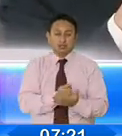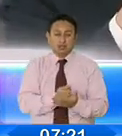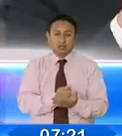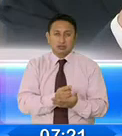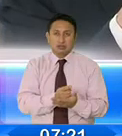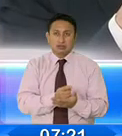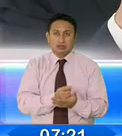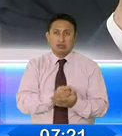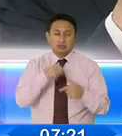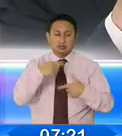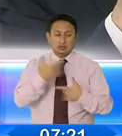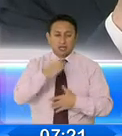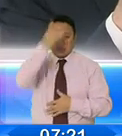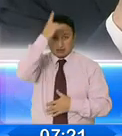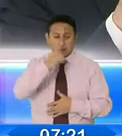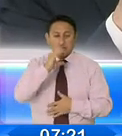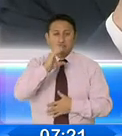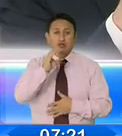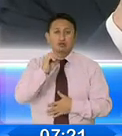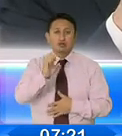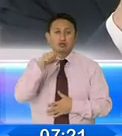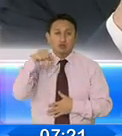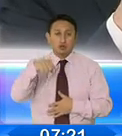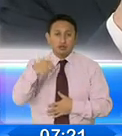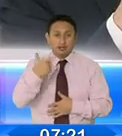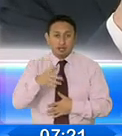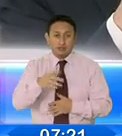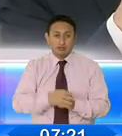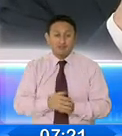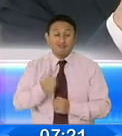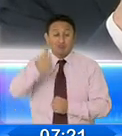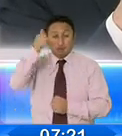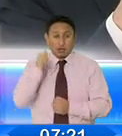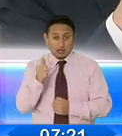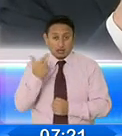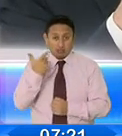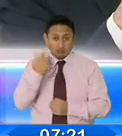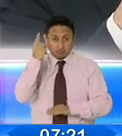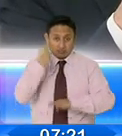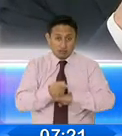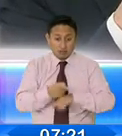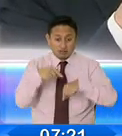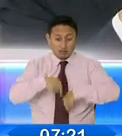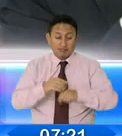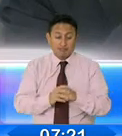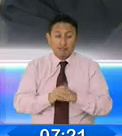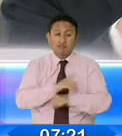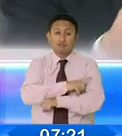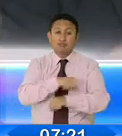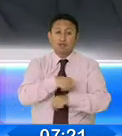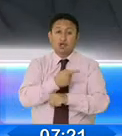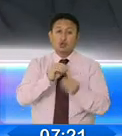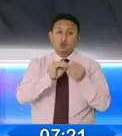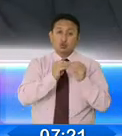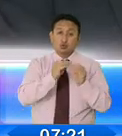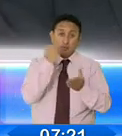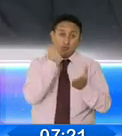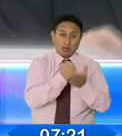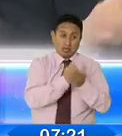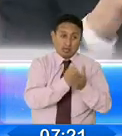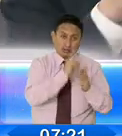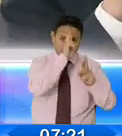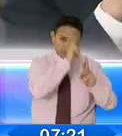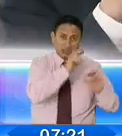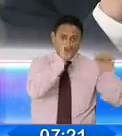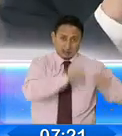la resolución del COE metropolitano que se adoptó el día de ayer. Se mantiene el mismo esquema de los últimos cuatro dígitos, Roberto,